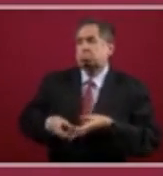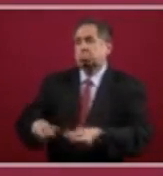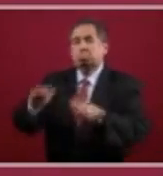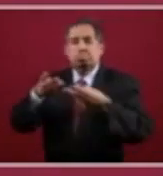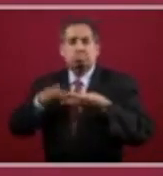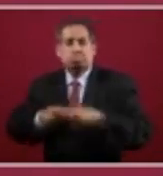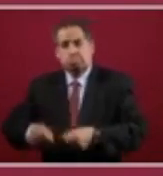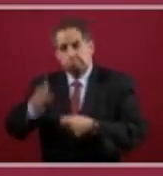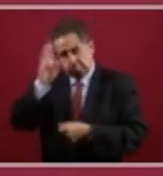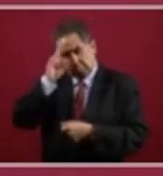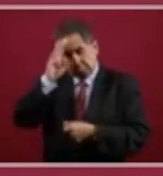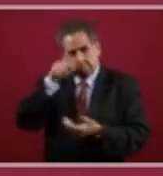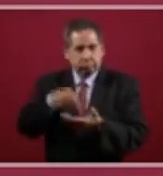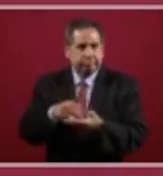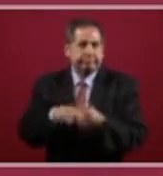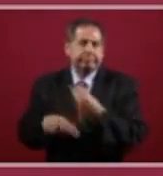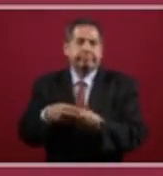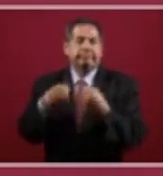el despilfarro